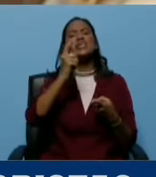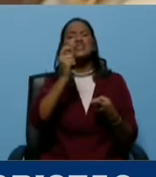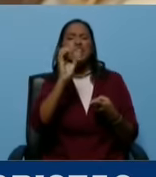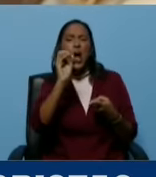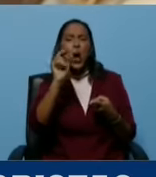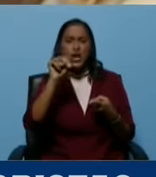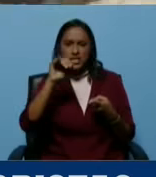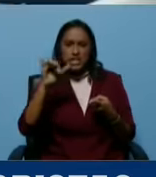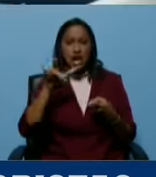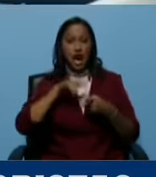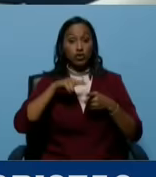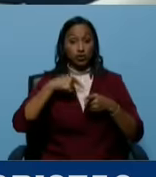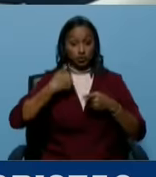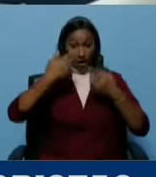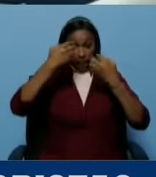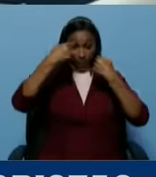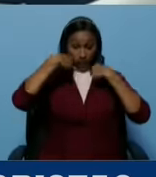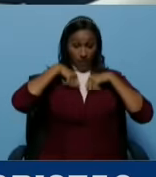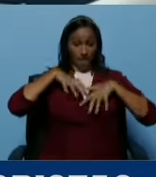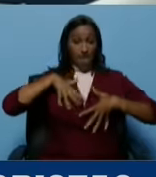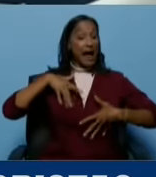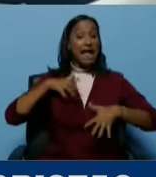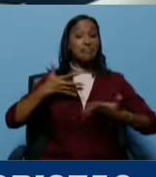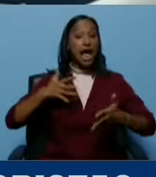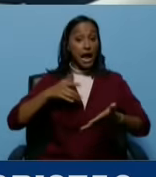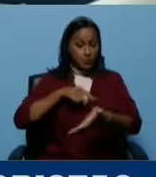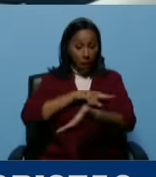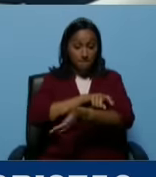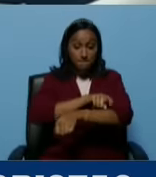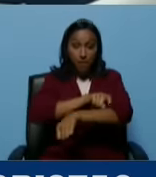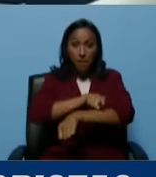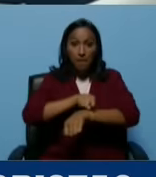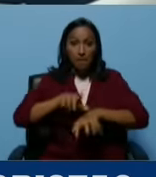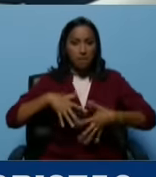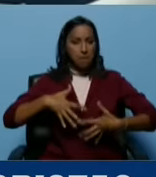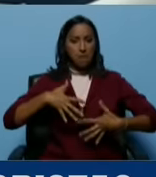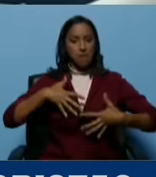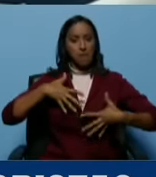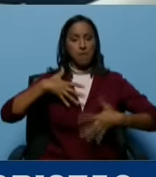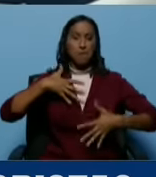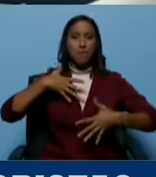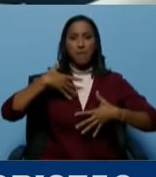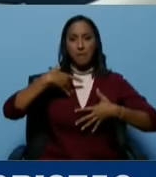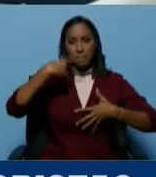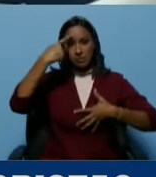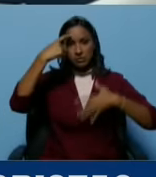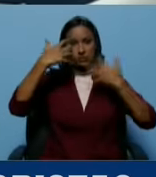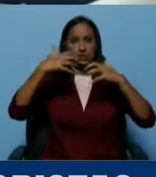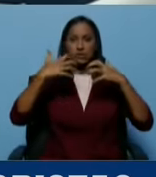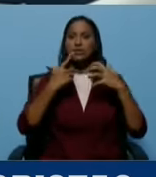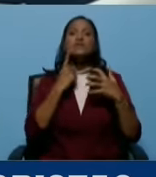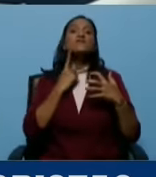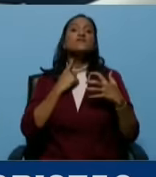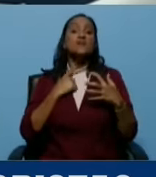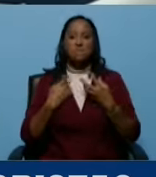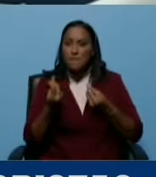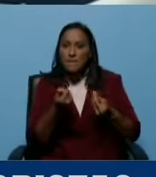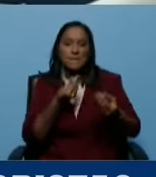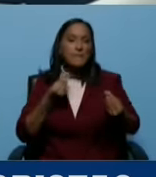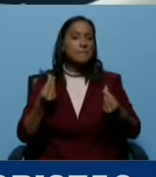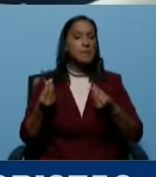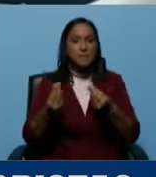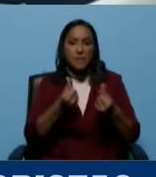sistema nervioso central. Sus efectos son sensación de bienestar físico y mental, excitación, estimulación mental y